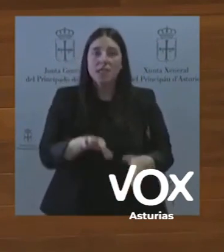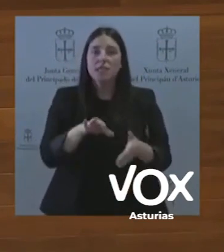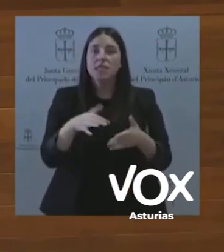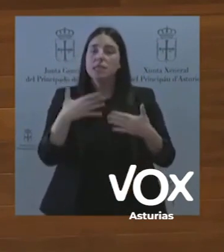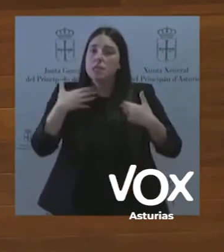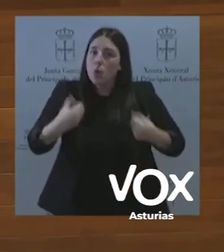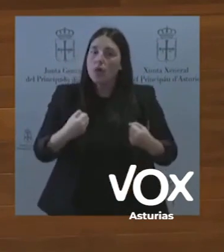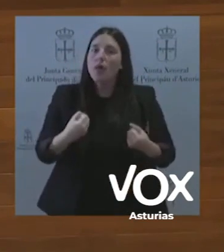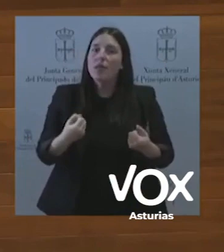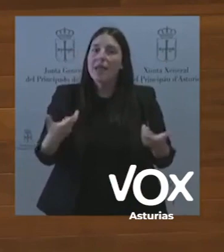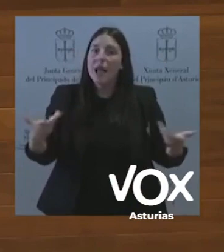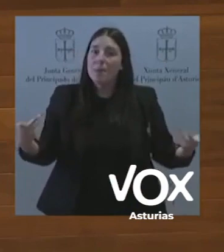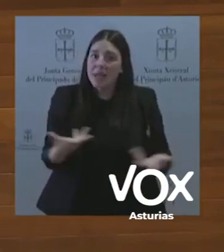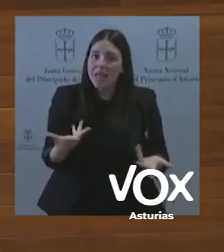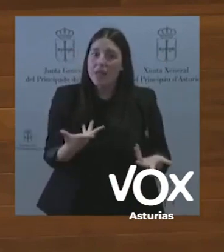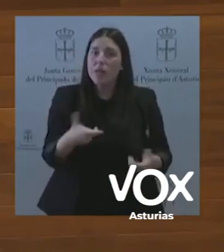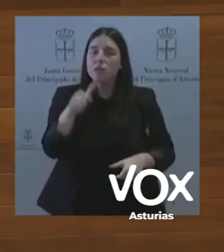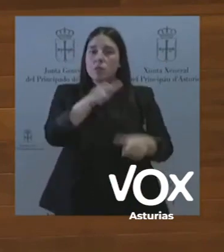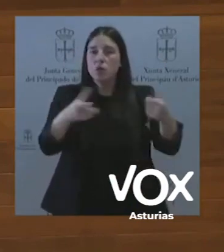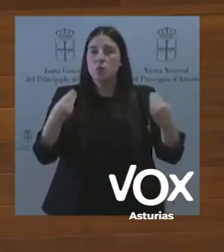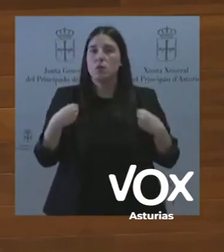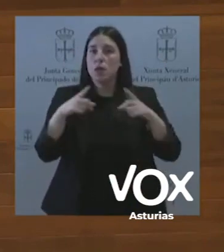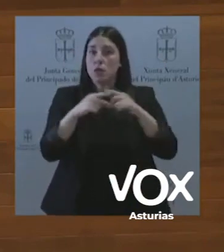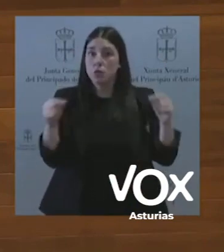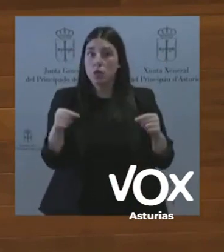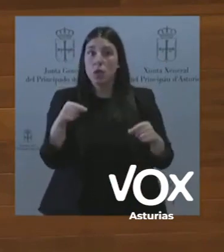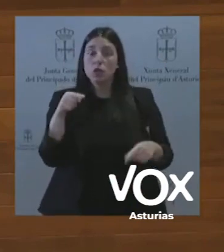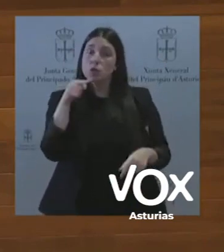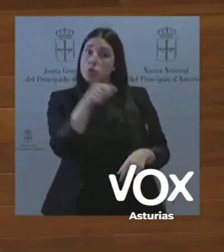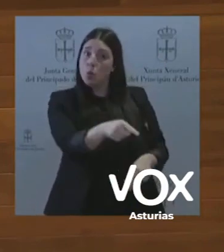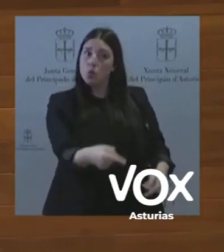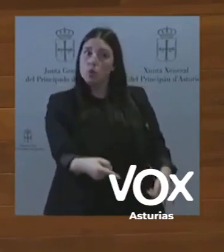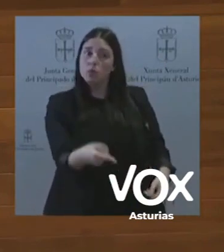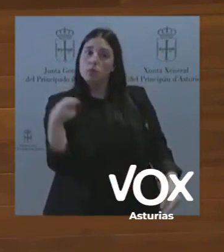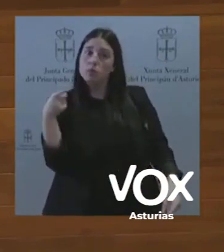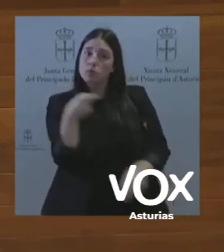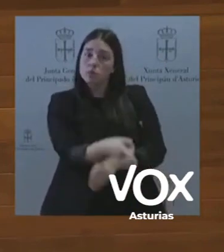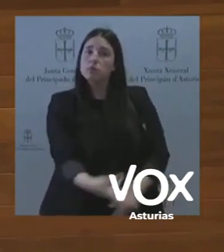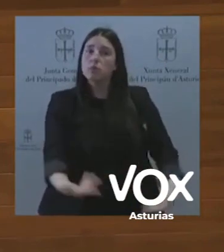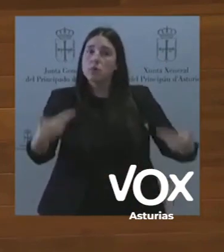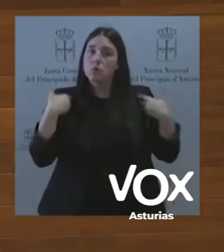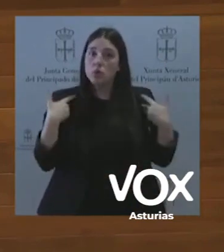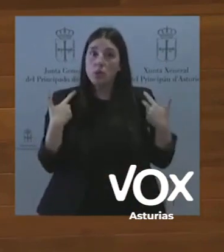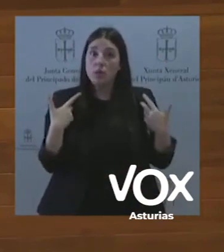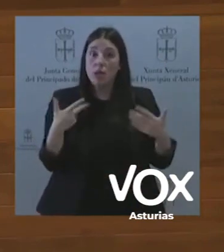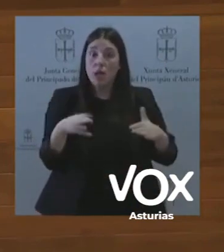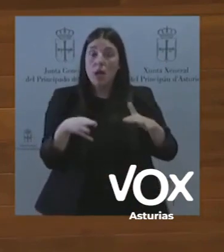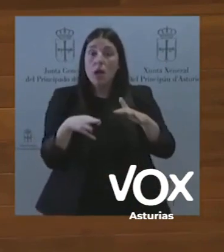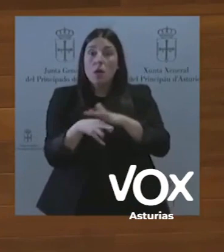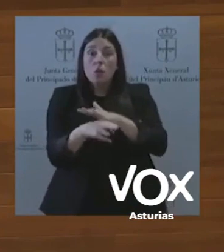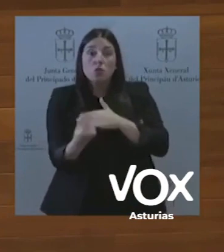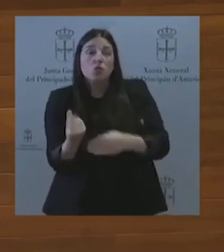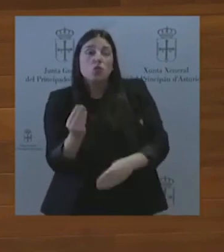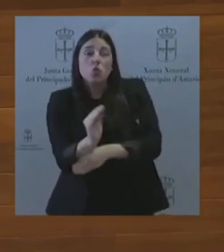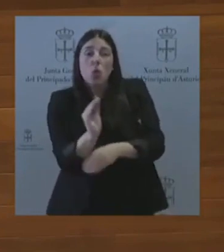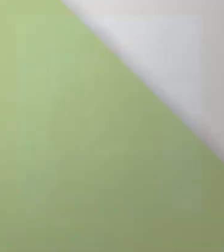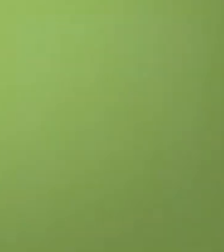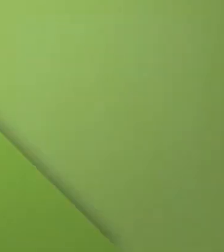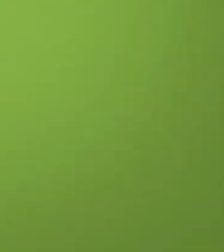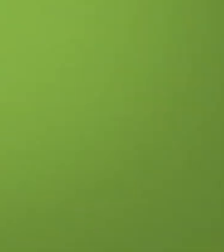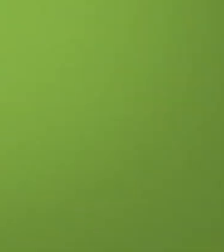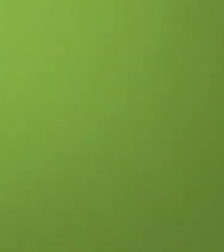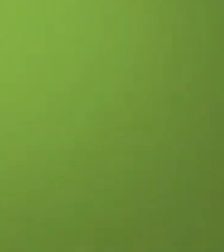está en sus manos. Con muy pocos recursos más de los que ahora destina a seguridad, que son muy pocos a ese centro, evitaría estos problemas.